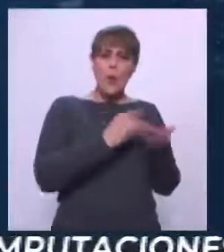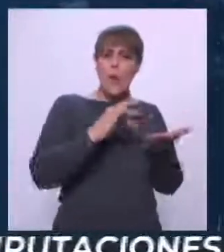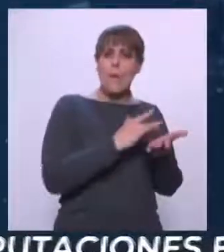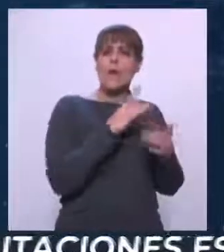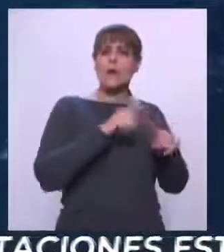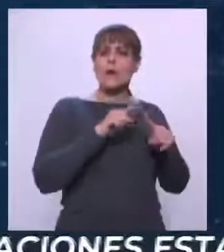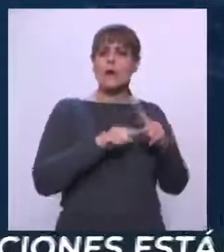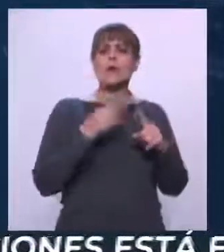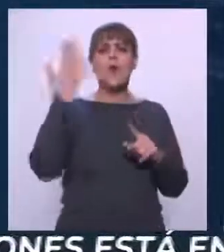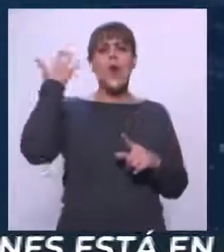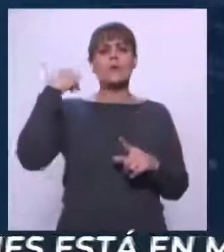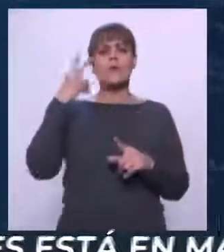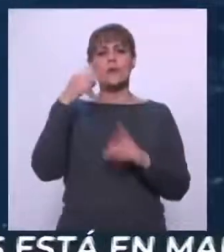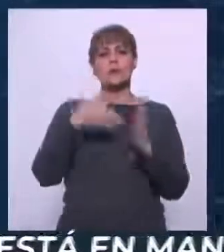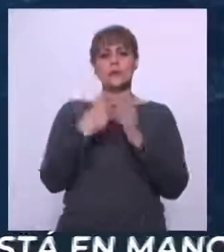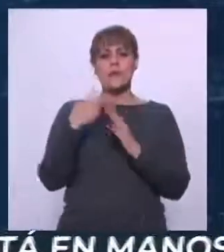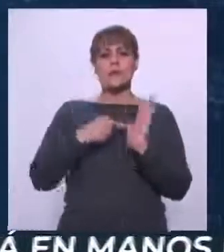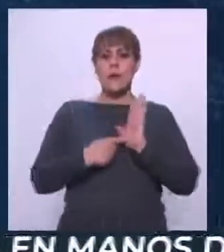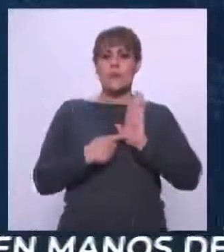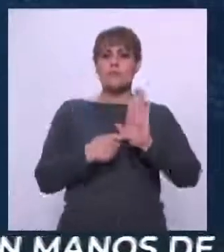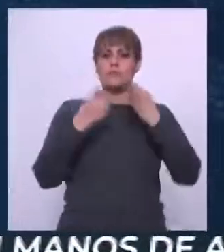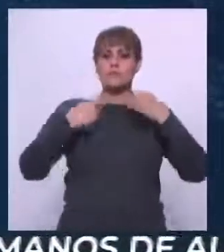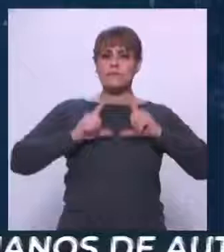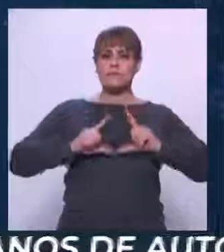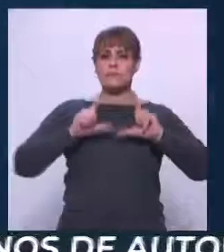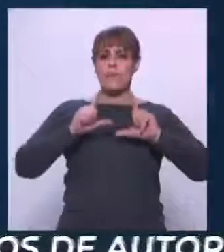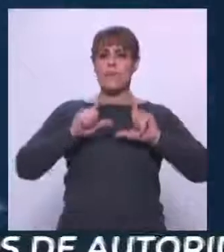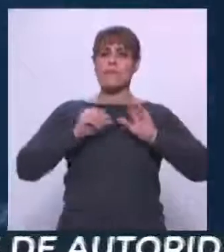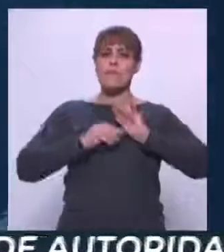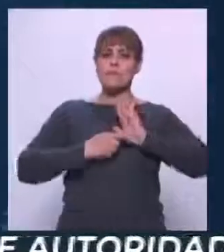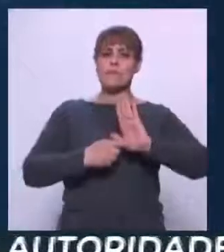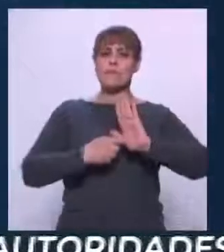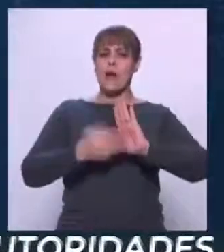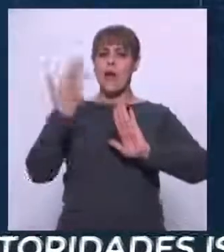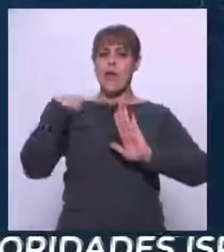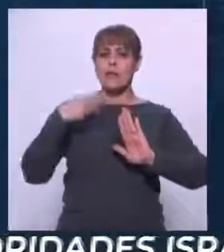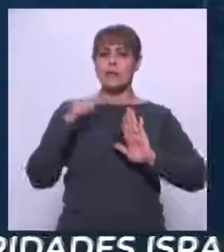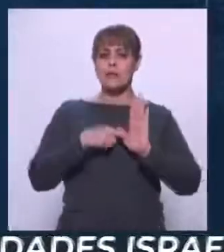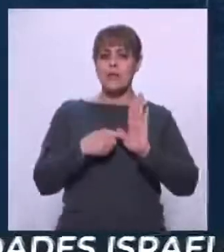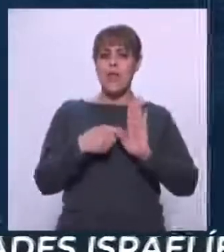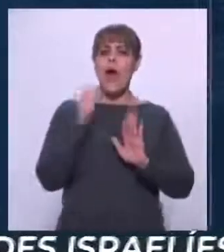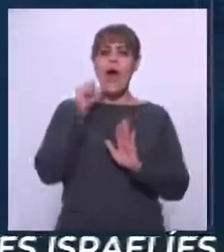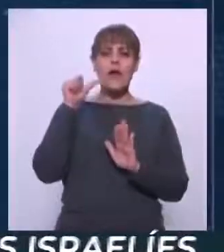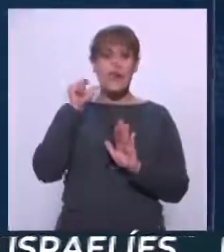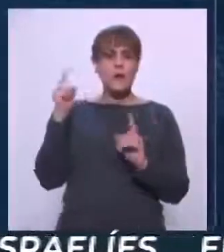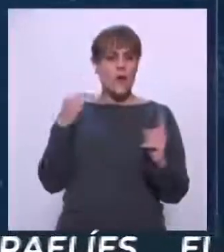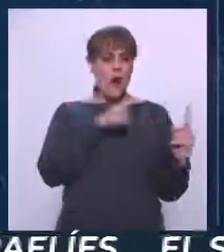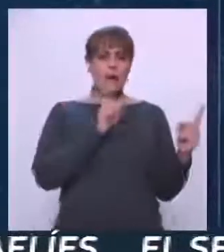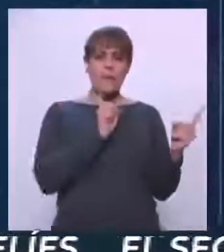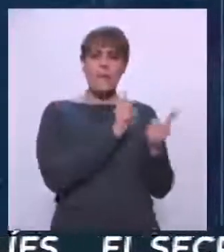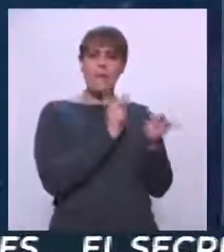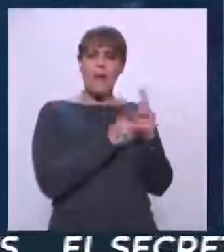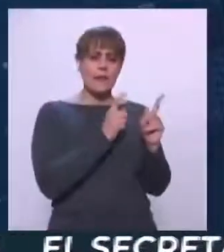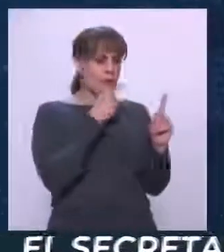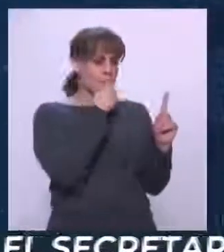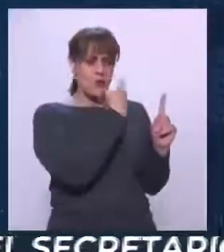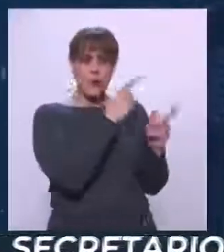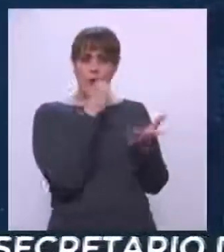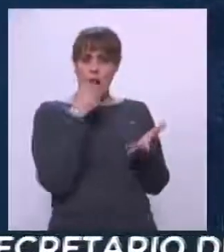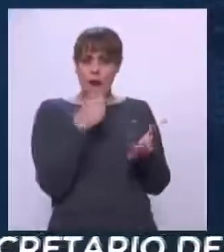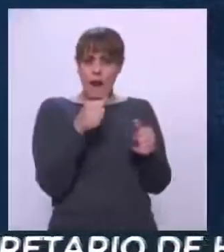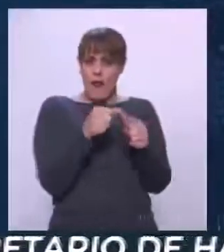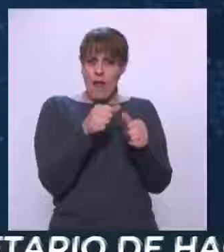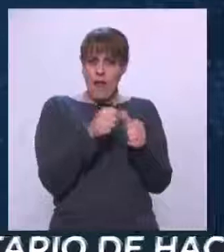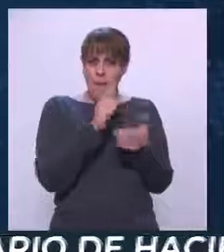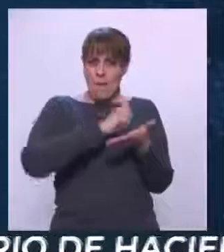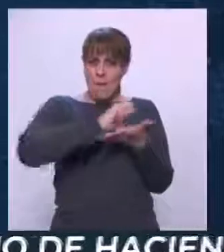publiqué en 2007. Esto ayer lo platiqué yo con él, y esto es de su propio puño y letra.